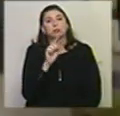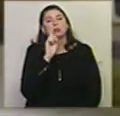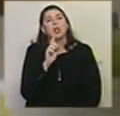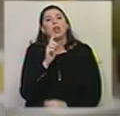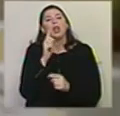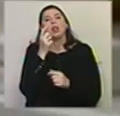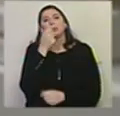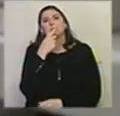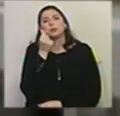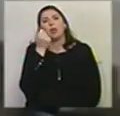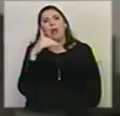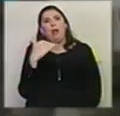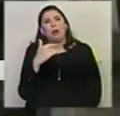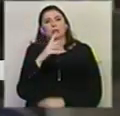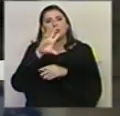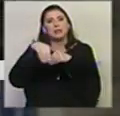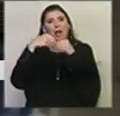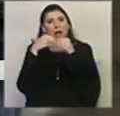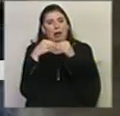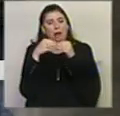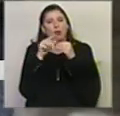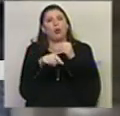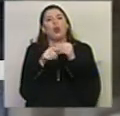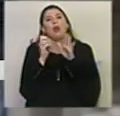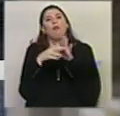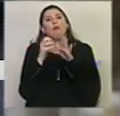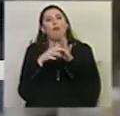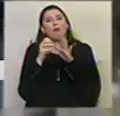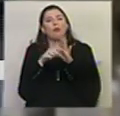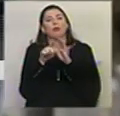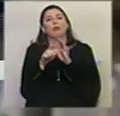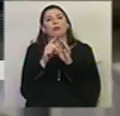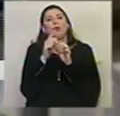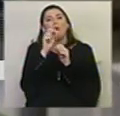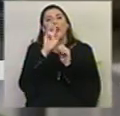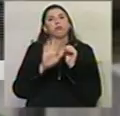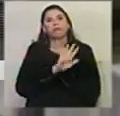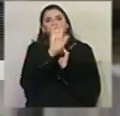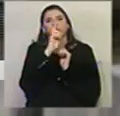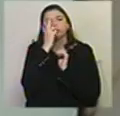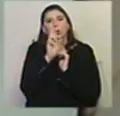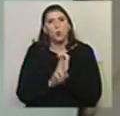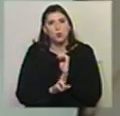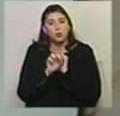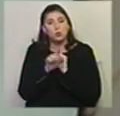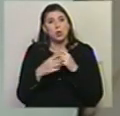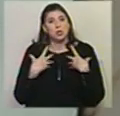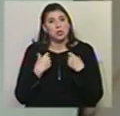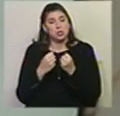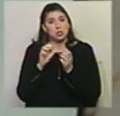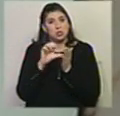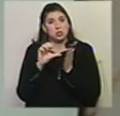medicamentos de alto precio se agregaron a la cobertura del Fondo Nacional de Recursos y se encuentran incorporados por el Ministerio de Salud en el